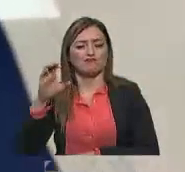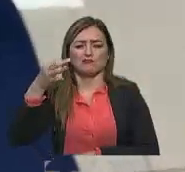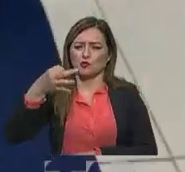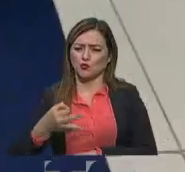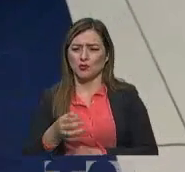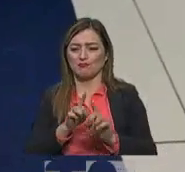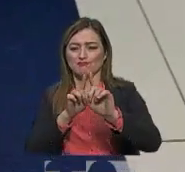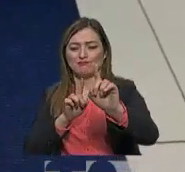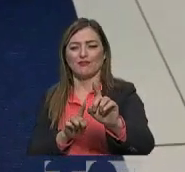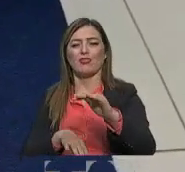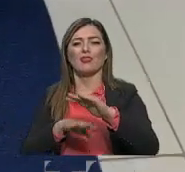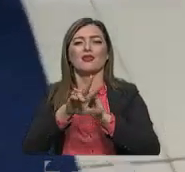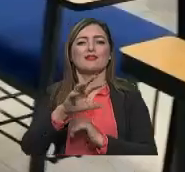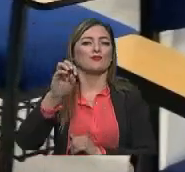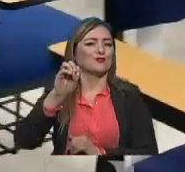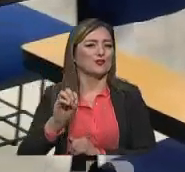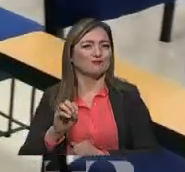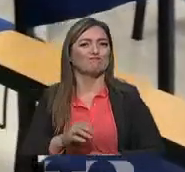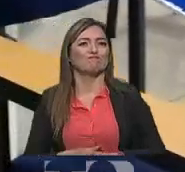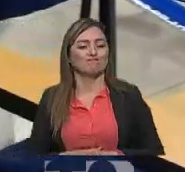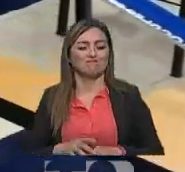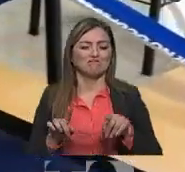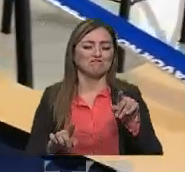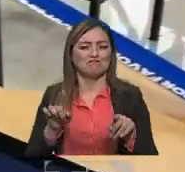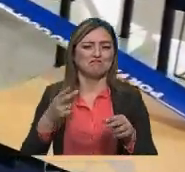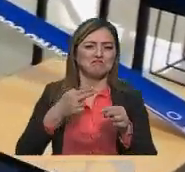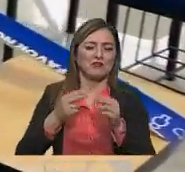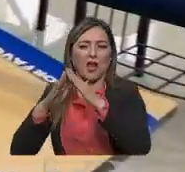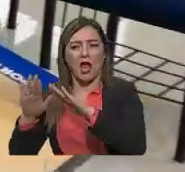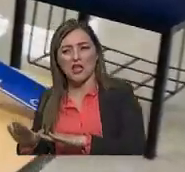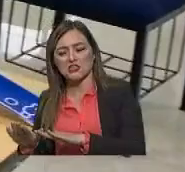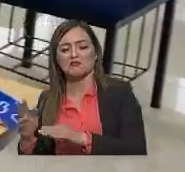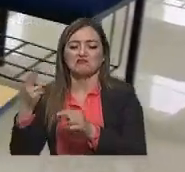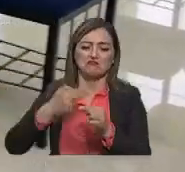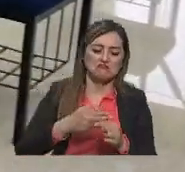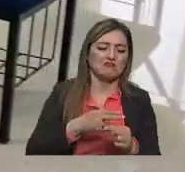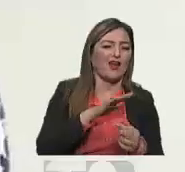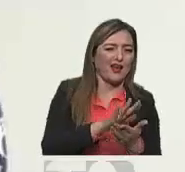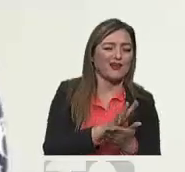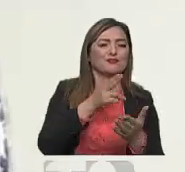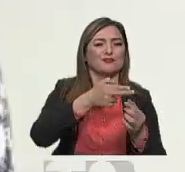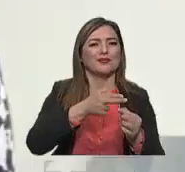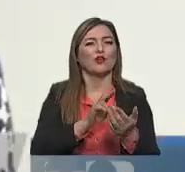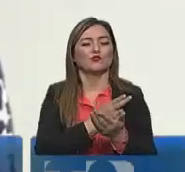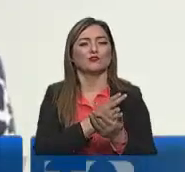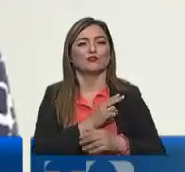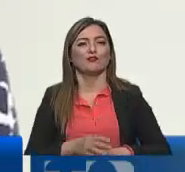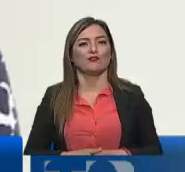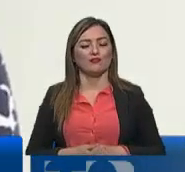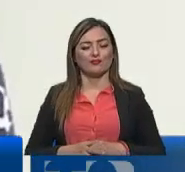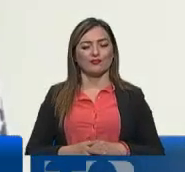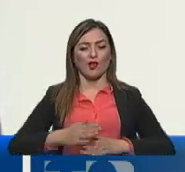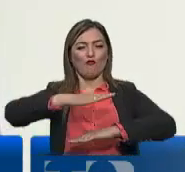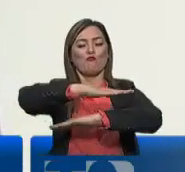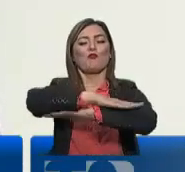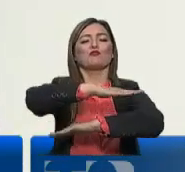el 30% de aforo en las aulas, alternando la virtualidad con las clases presenciales. Nosotros tenemos ya una plataforma digital